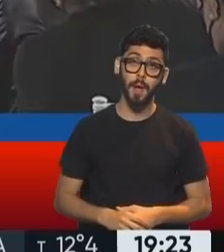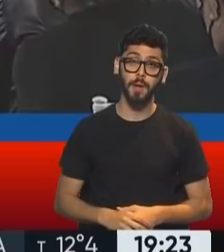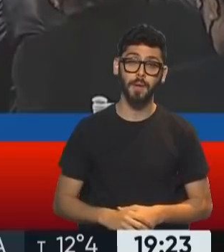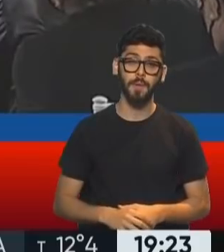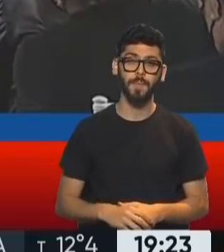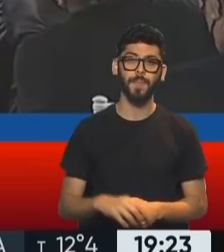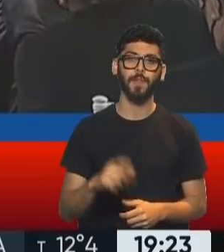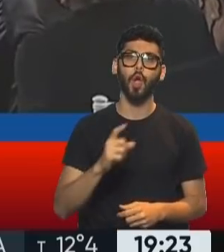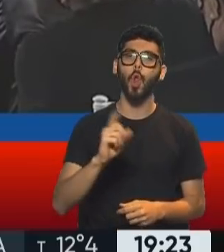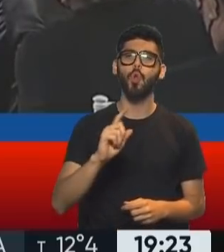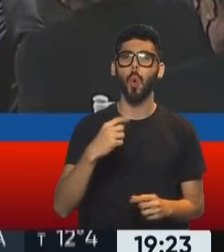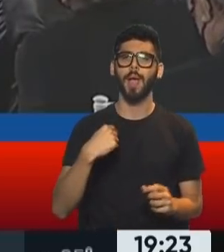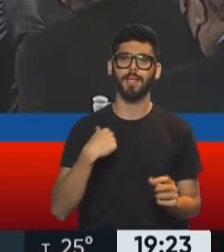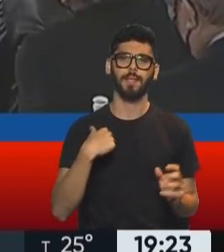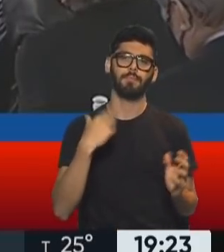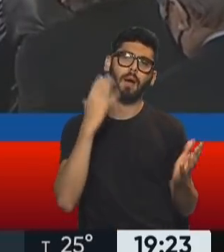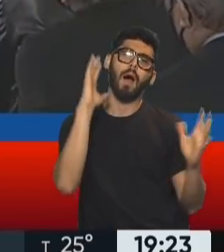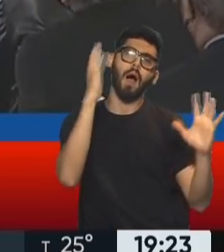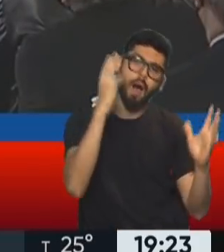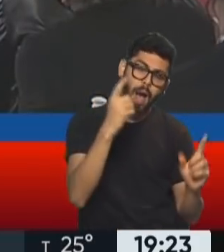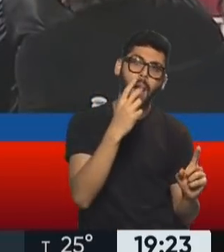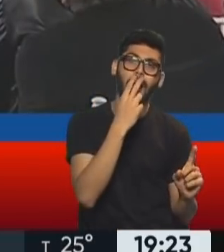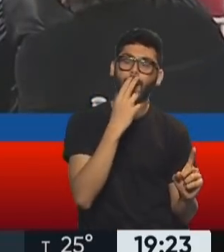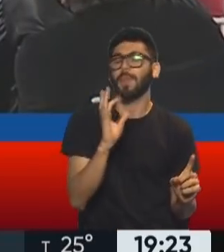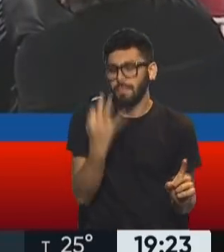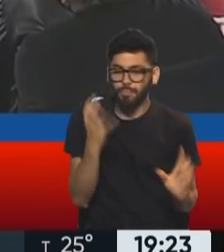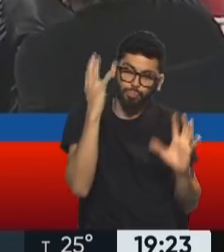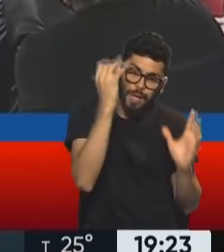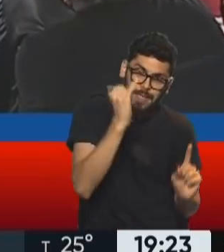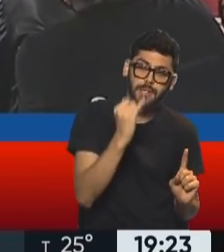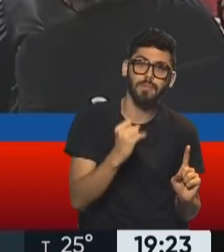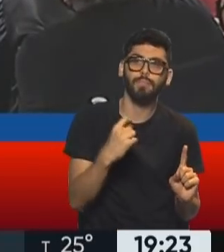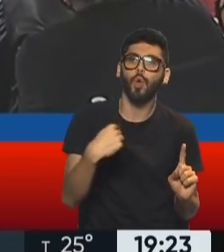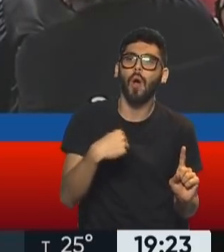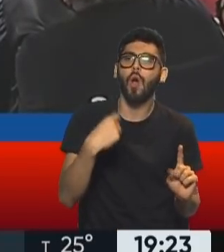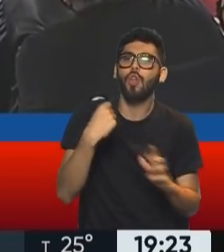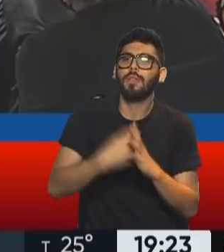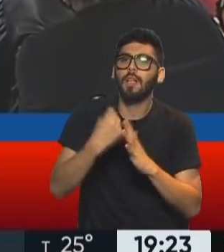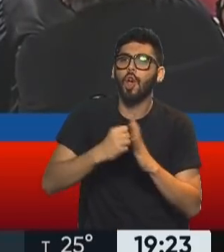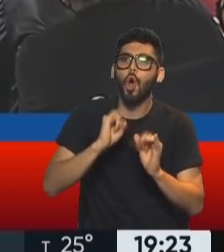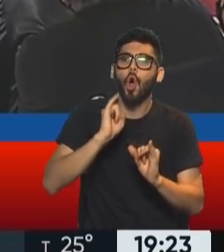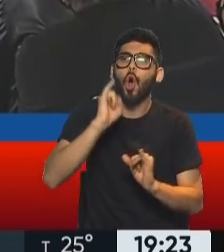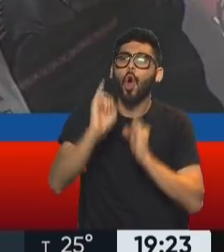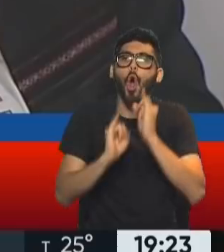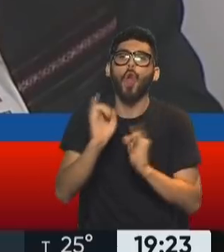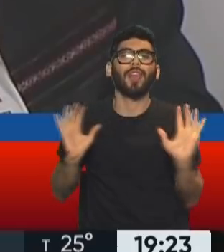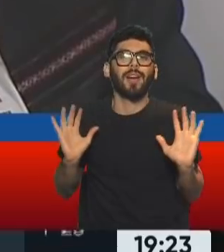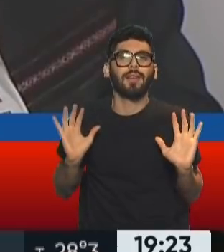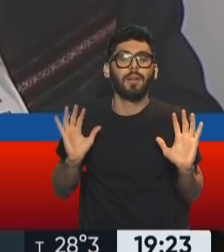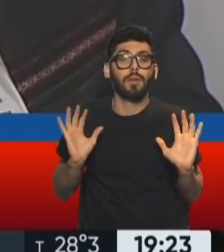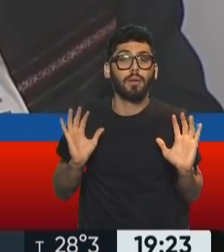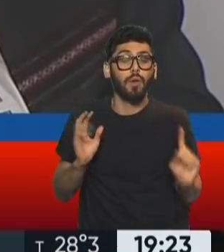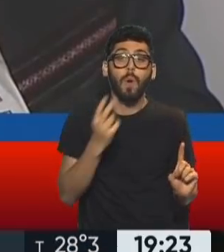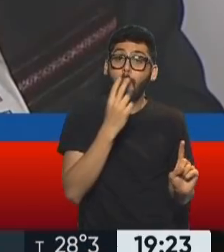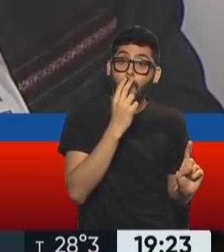Esto no es un elogio a Evo, que lo es. Trato de hacer una descripción. Bolivia se animó a hacer